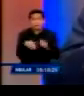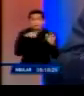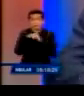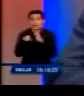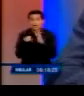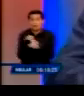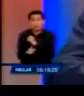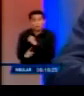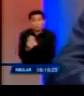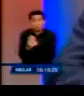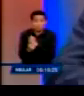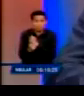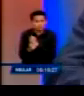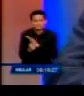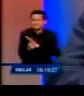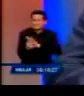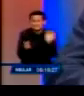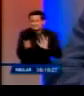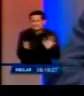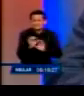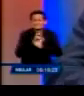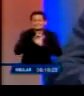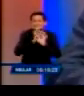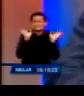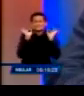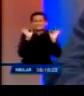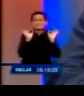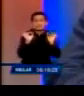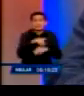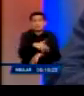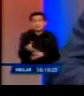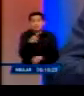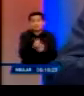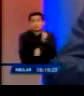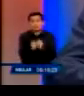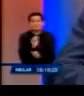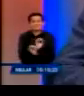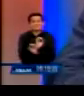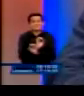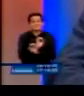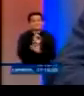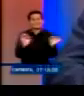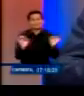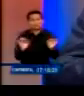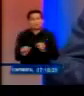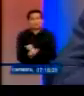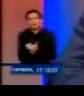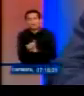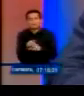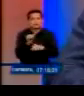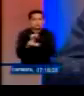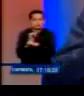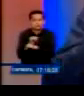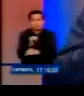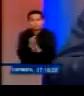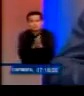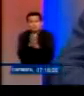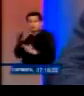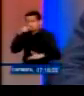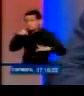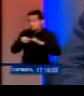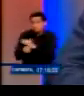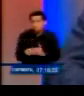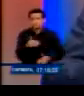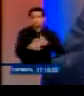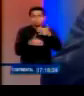énfasis, ninguna institución financiera que actualmente esté teniendo problemas. Ninguna institución está ni intervenida, ni está en